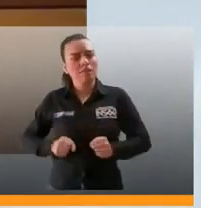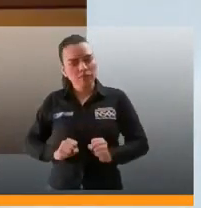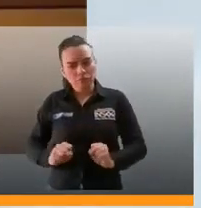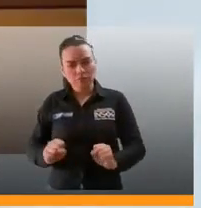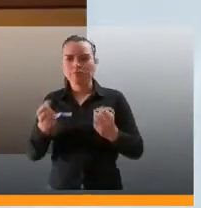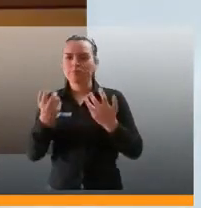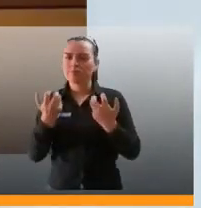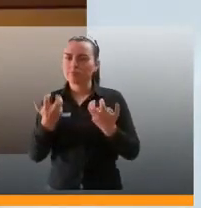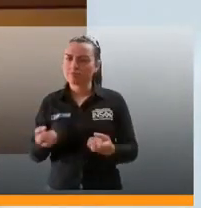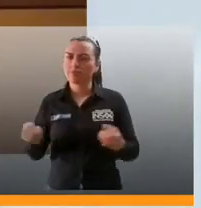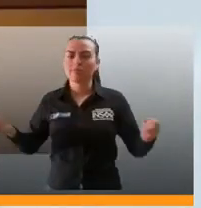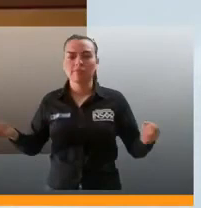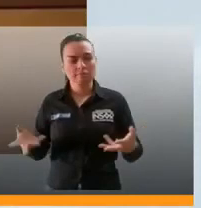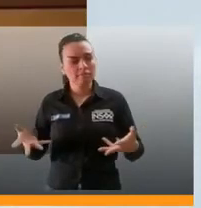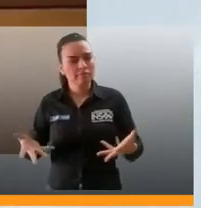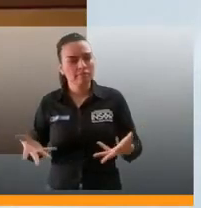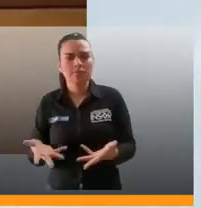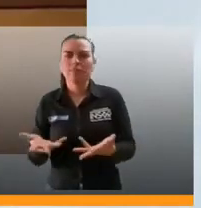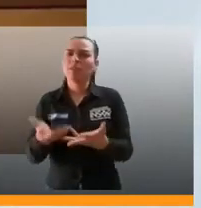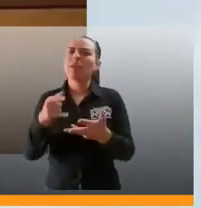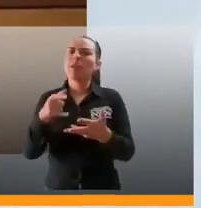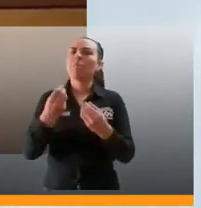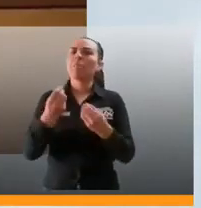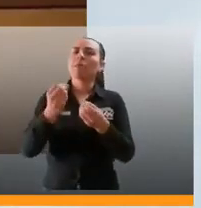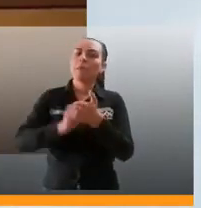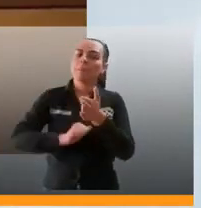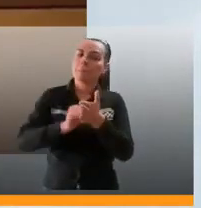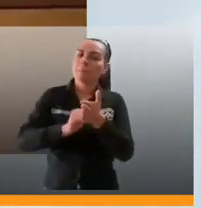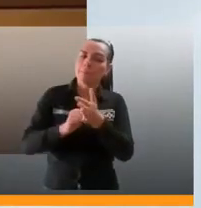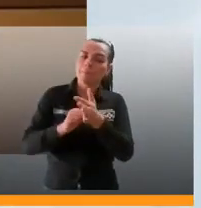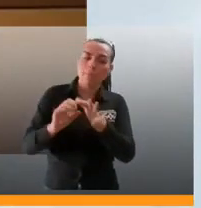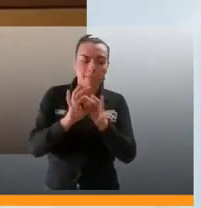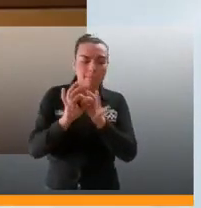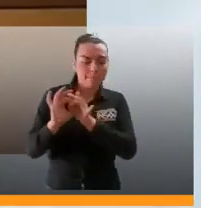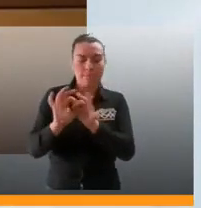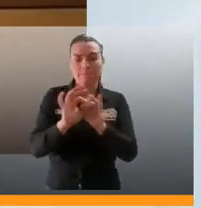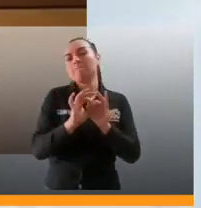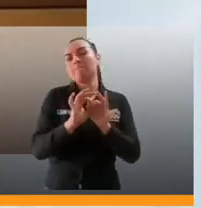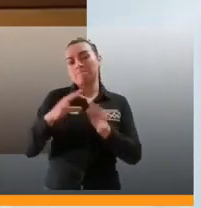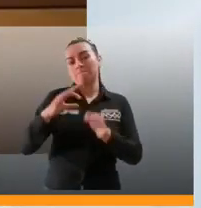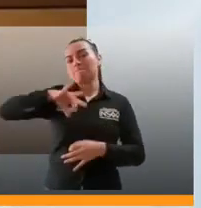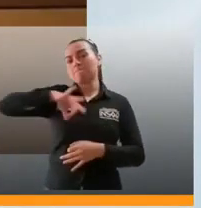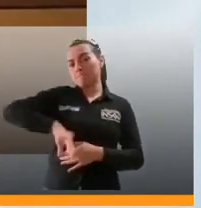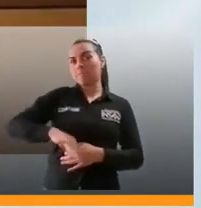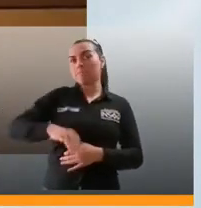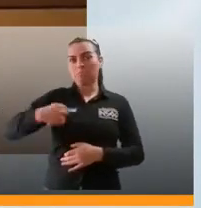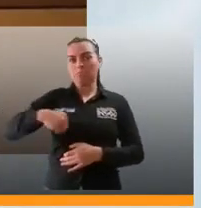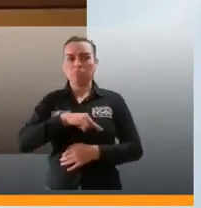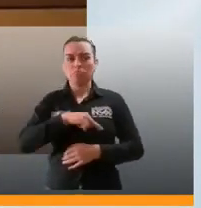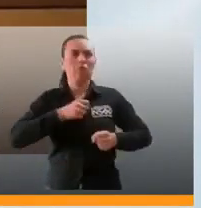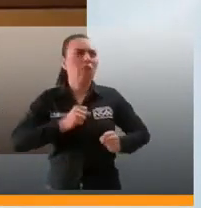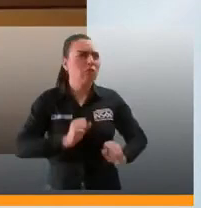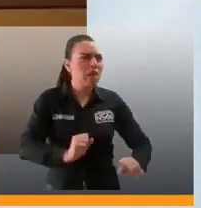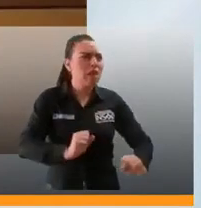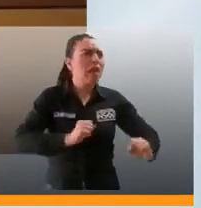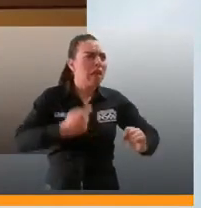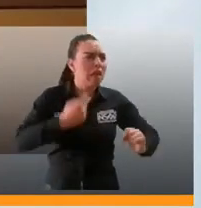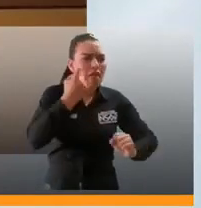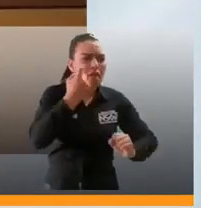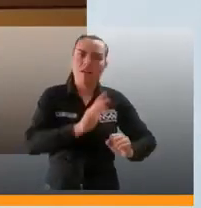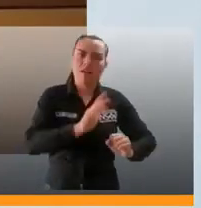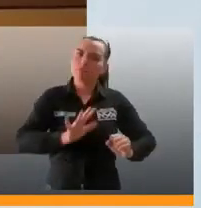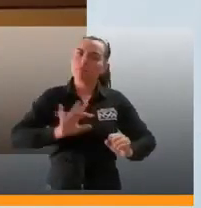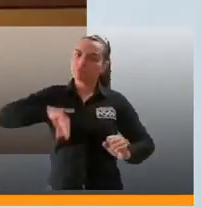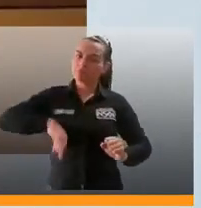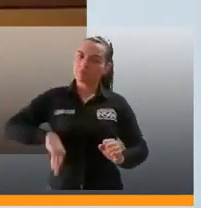desarrollar su materia de manera conjunta, eso nos ahorra grandes esfuerzos que implica todo este diseño de